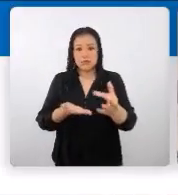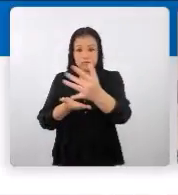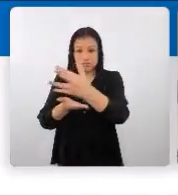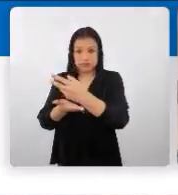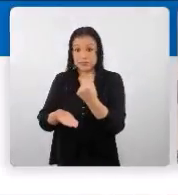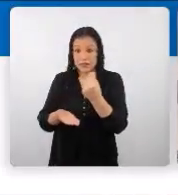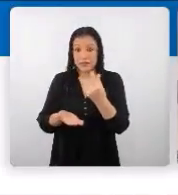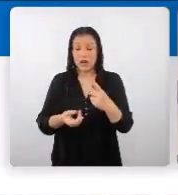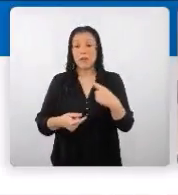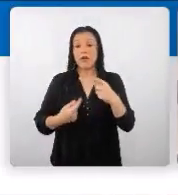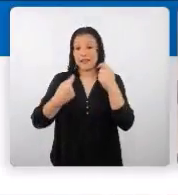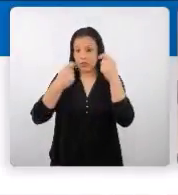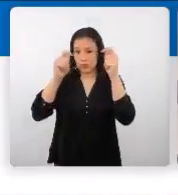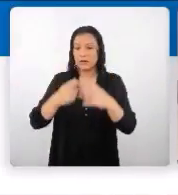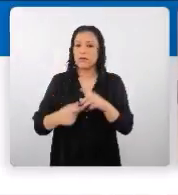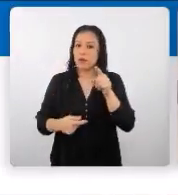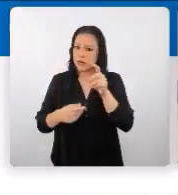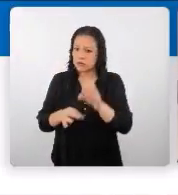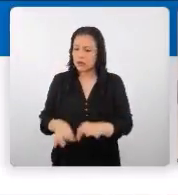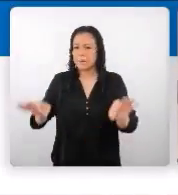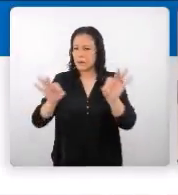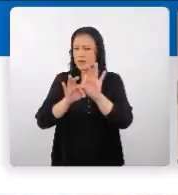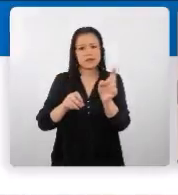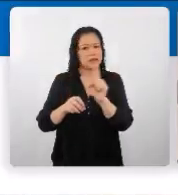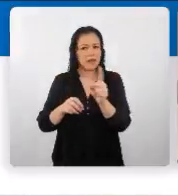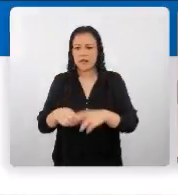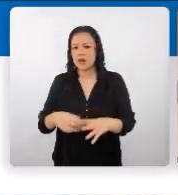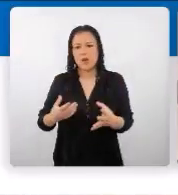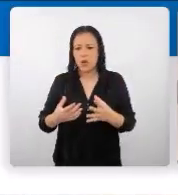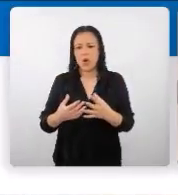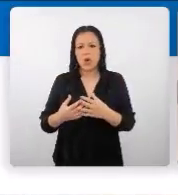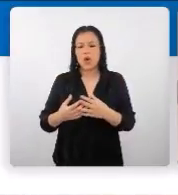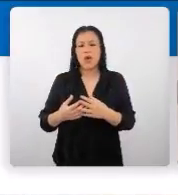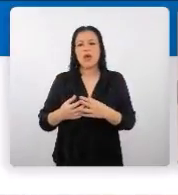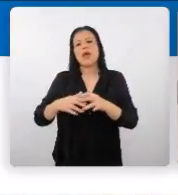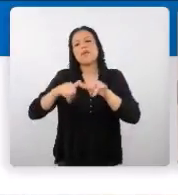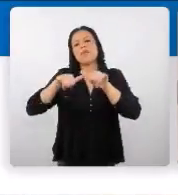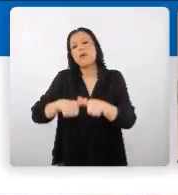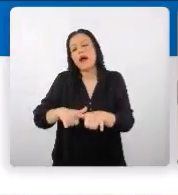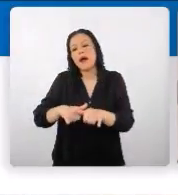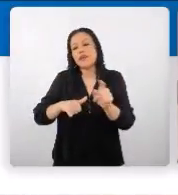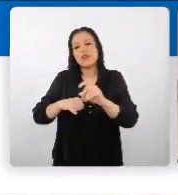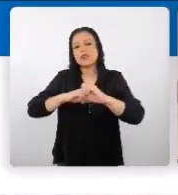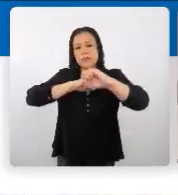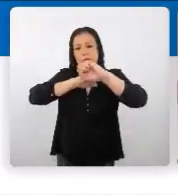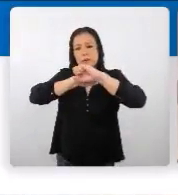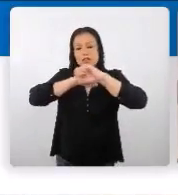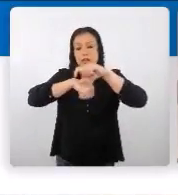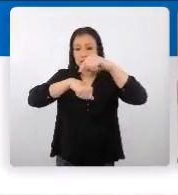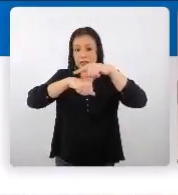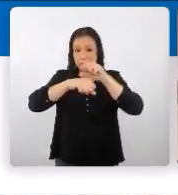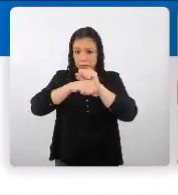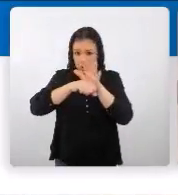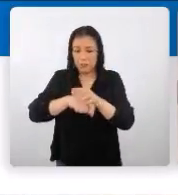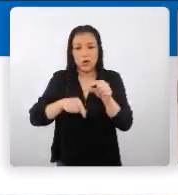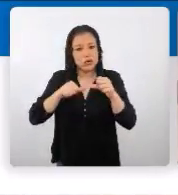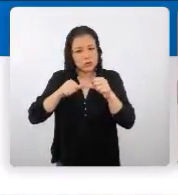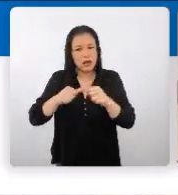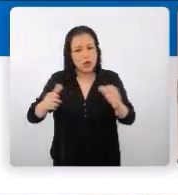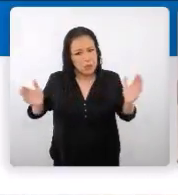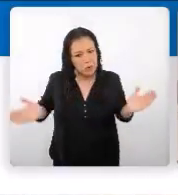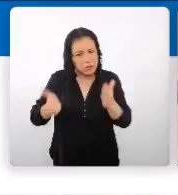Y es por eso la importancia de no dejar de seguir promocionando, ¿no? En todo este tiempo de pandemia hemos seguido